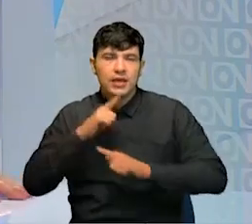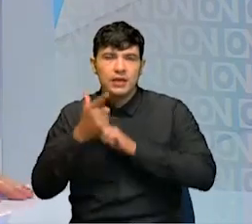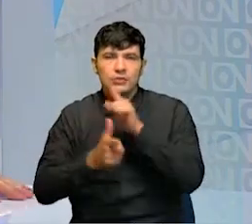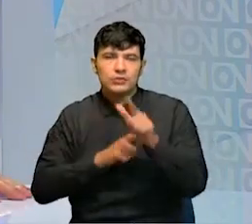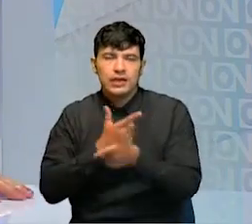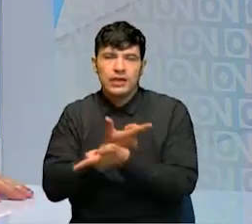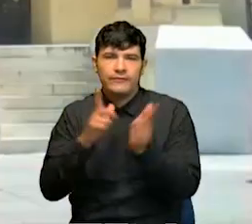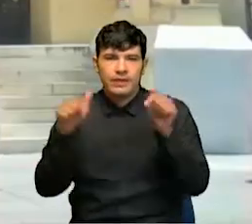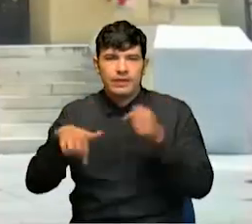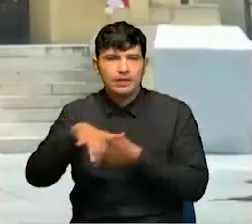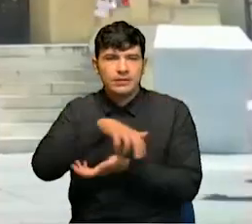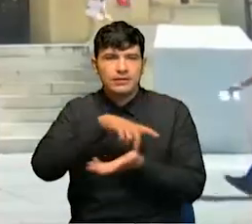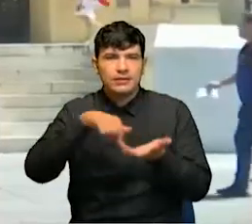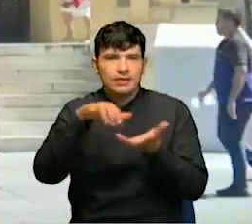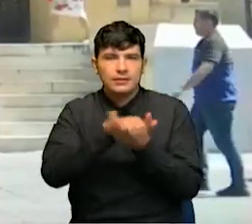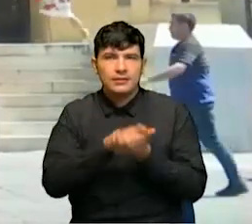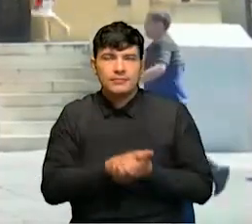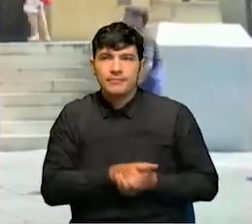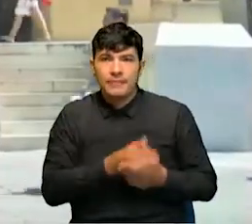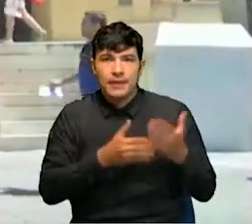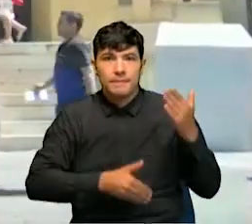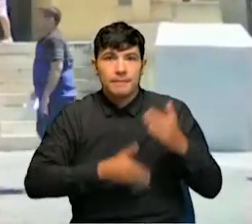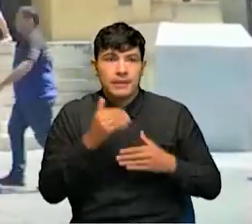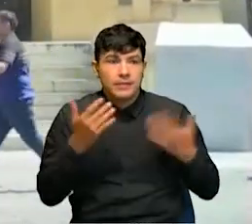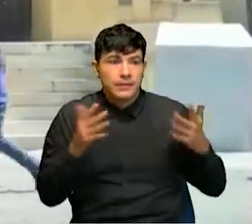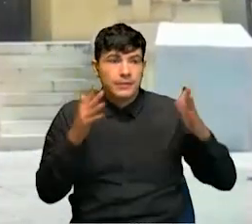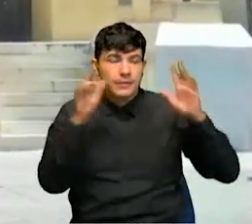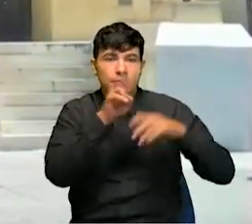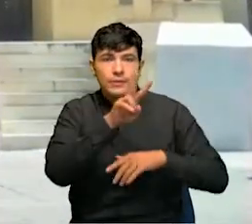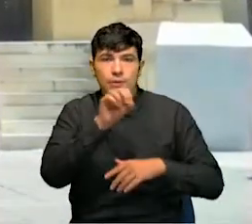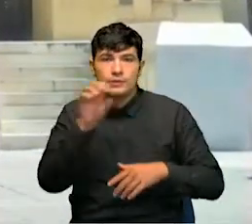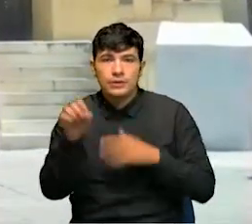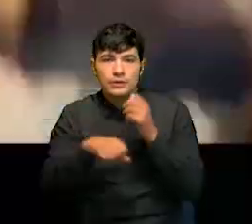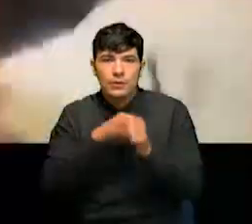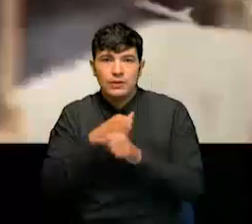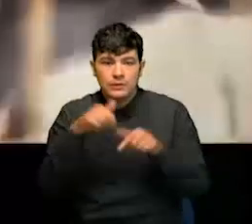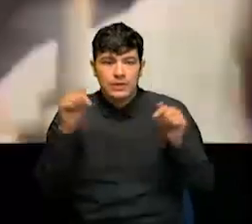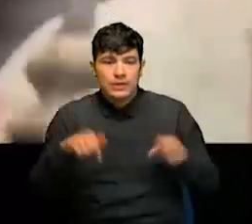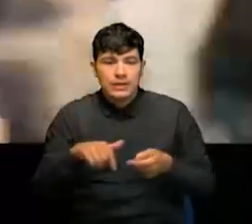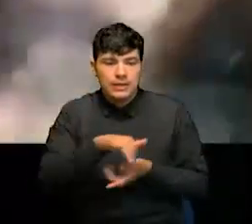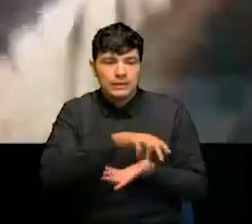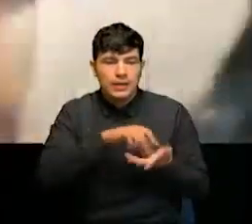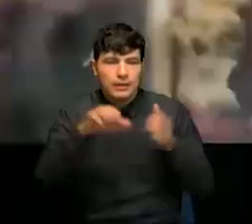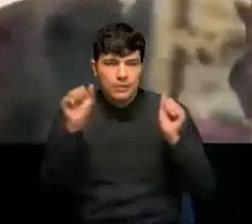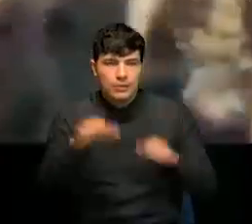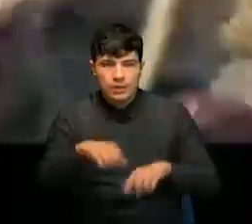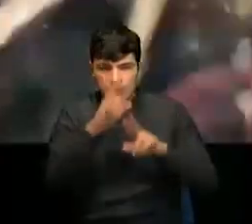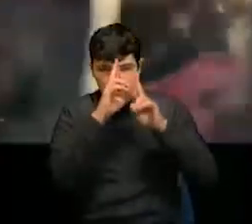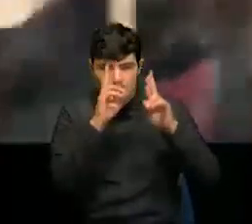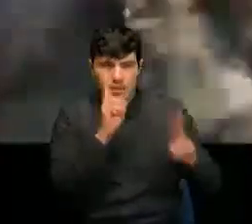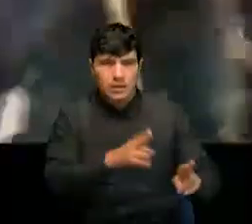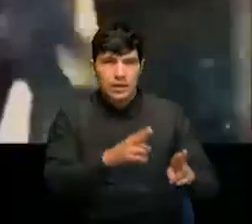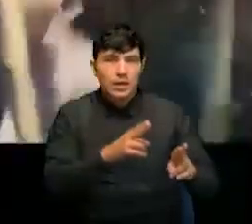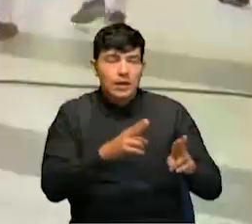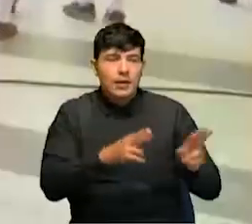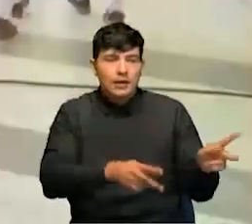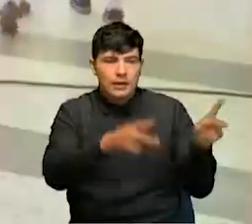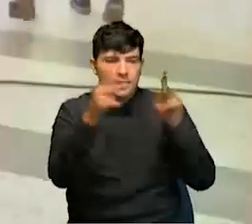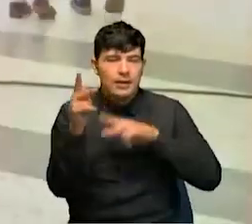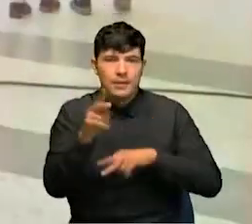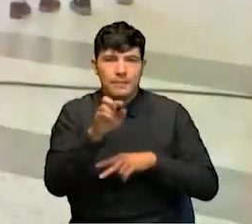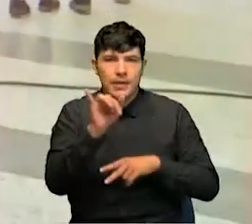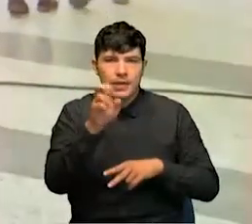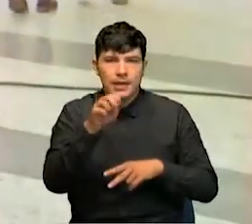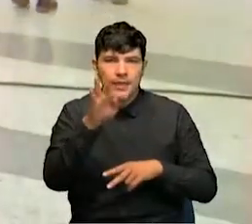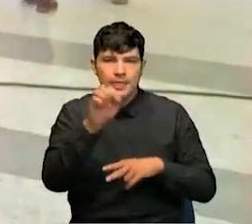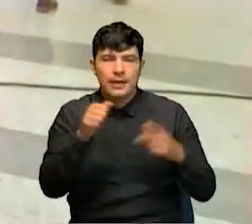santandereana. Inició la fiesta bicentenaria de Santander para conmemorar las batallas de Pienta y Boyacá. La